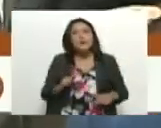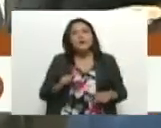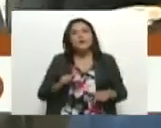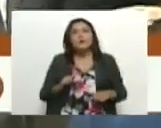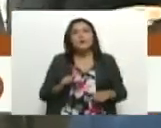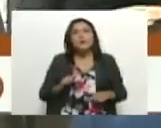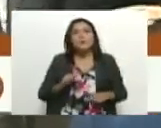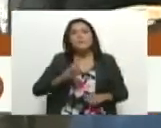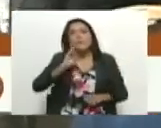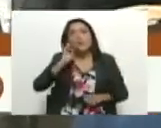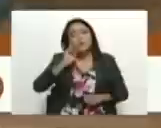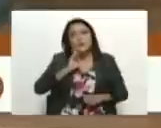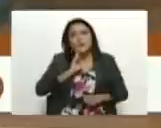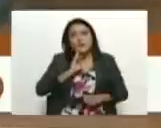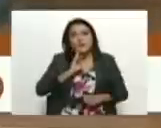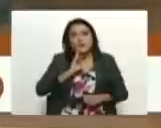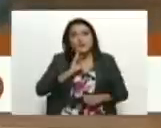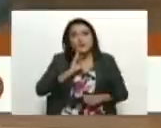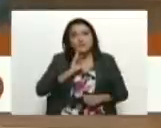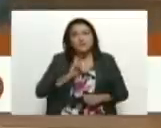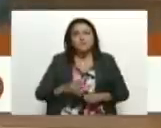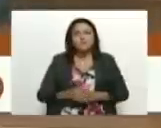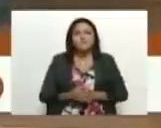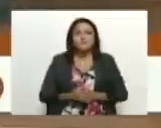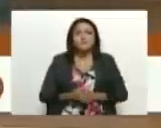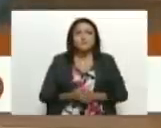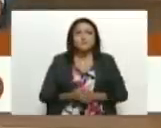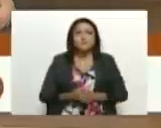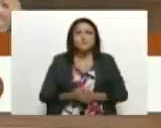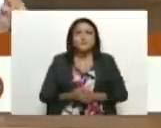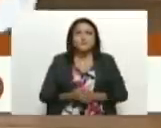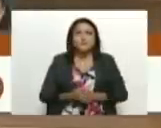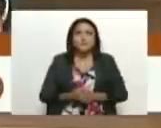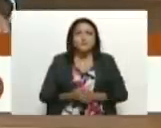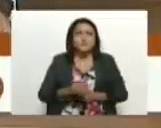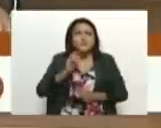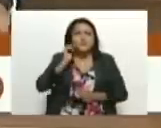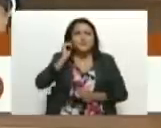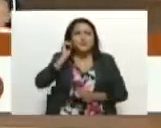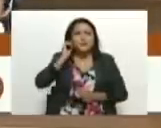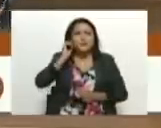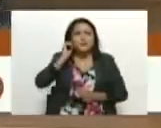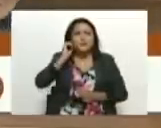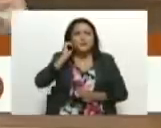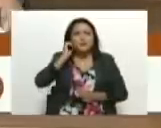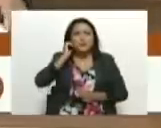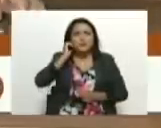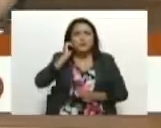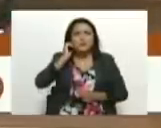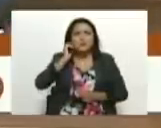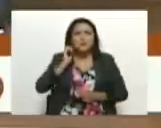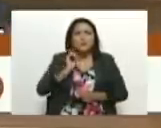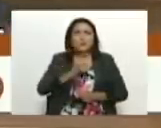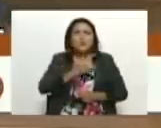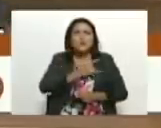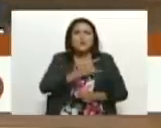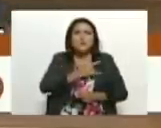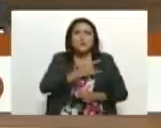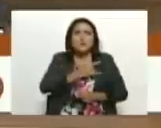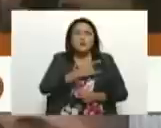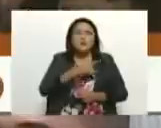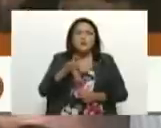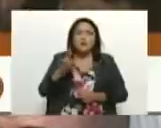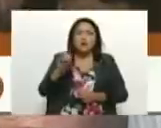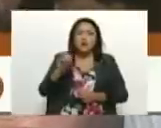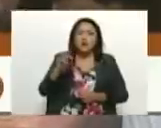compañeros, el presidente de los Centros de Estudiantes de la Universidad Nacional Experimental, Rómulo Gallegos, aquí presente. De manera que esta ley